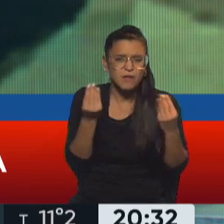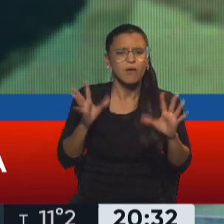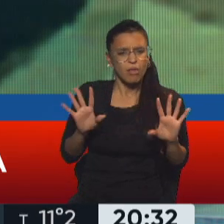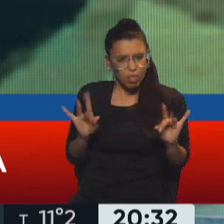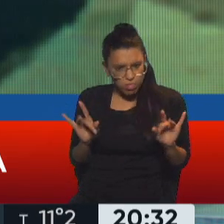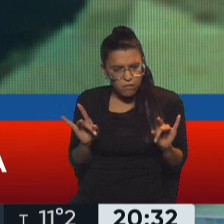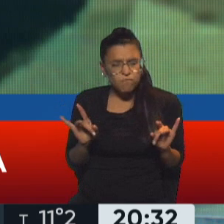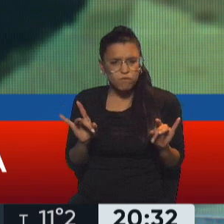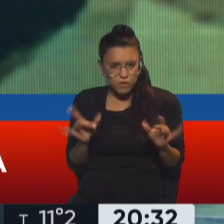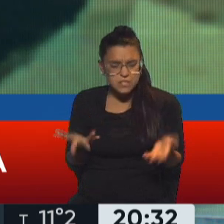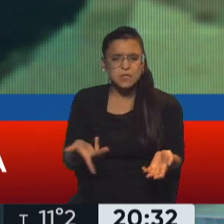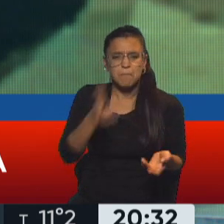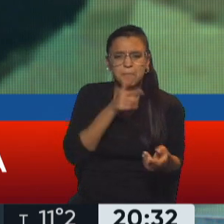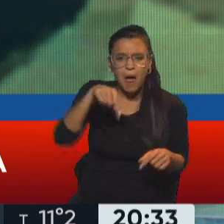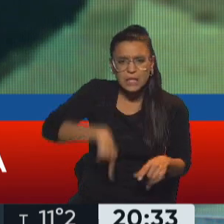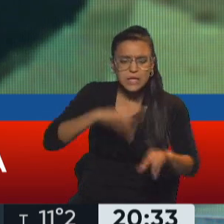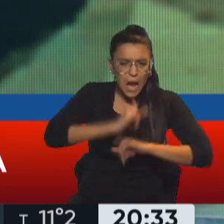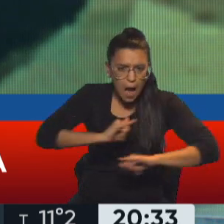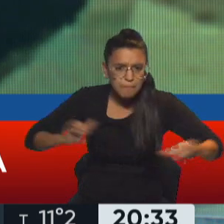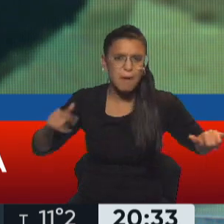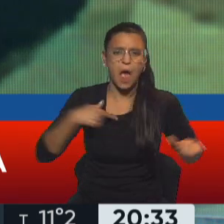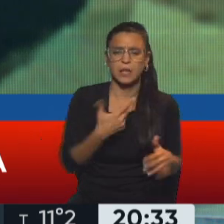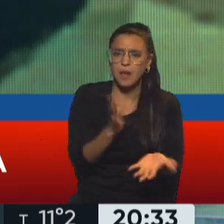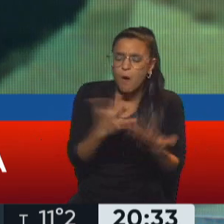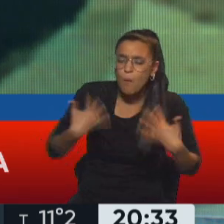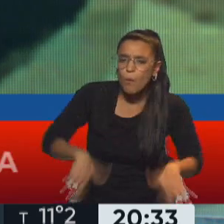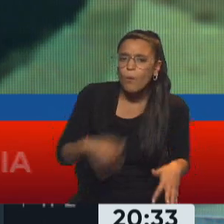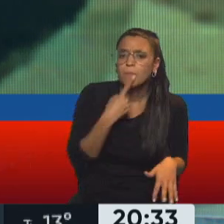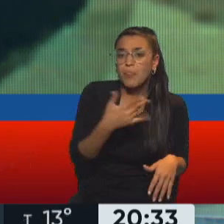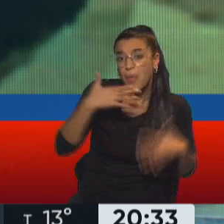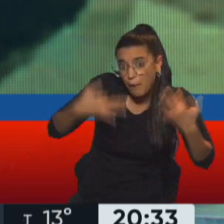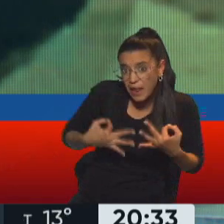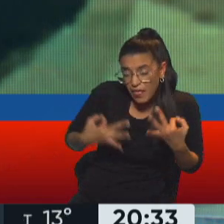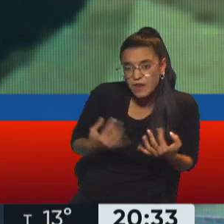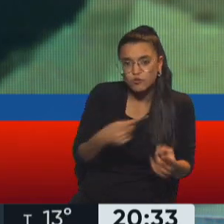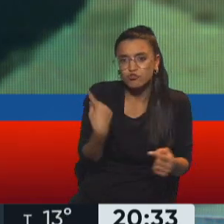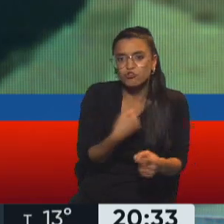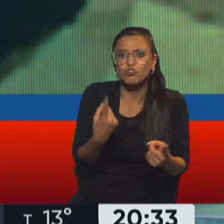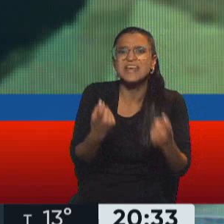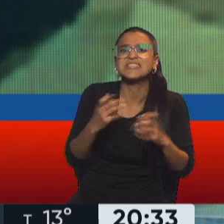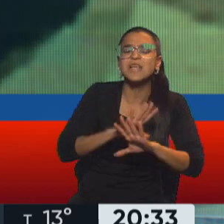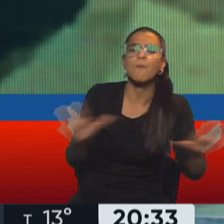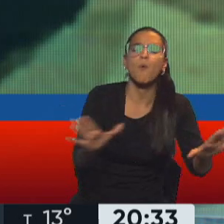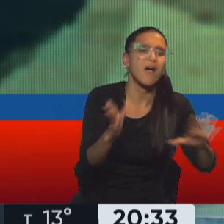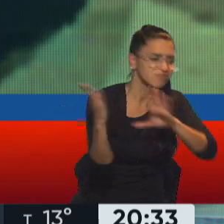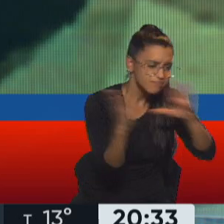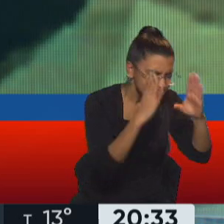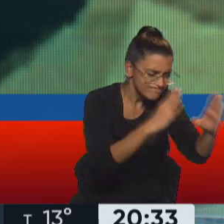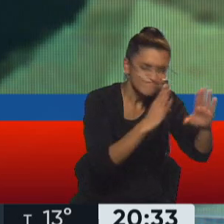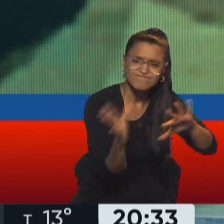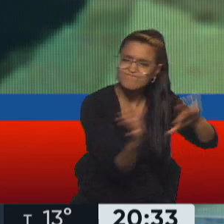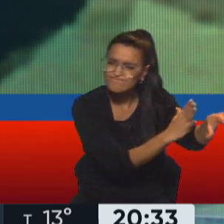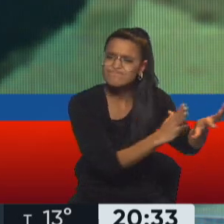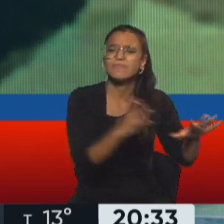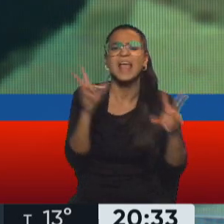difícil parece en esta campaña salir del barro, cuando verdaderamente necesitamos discutir otros temas a futuro mucho